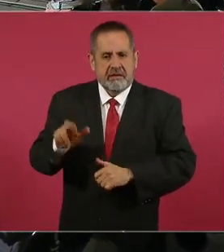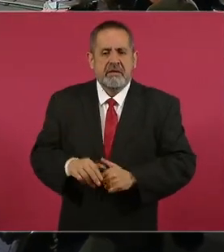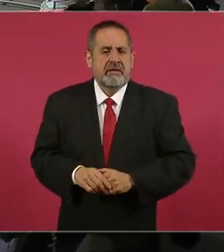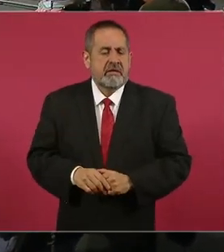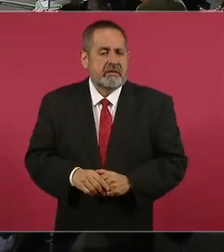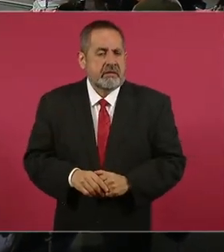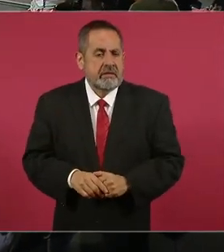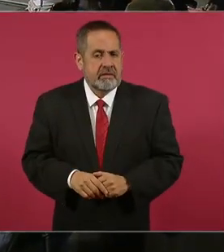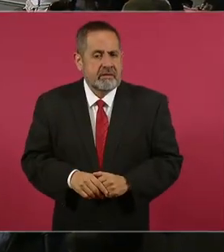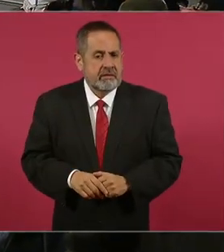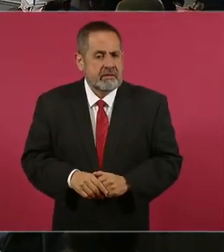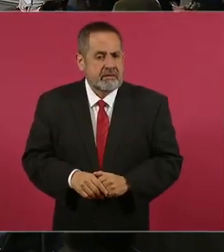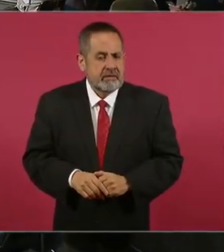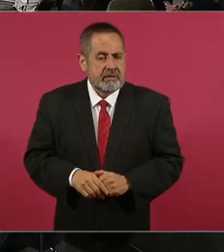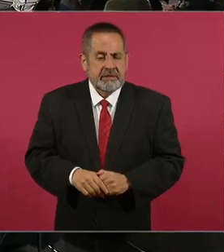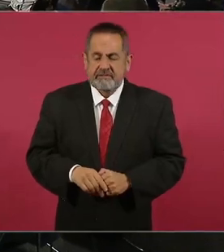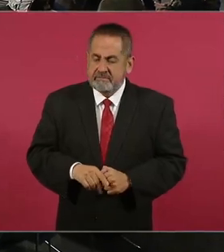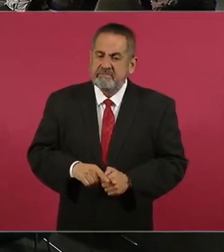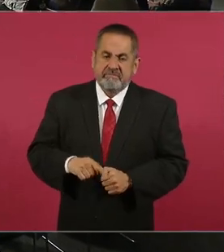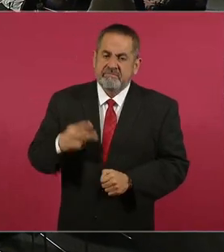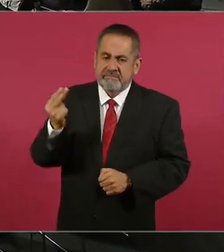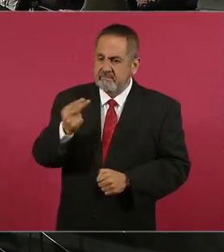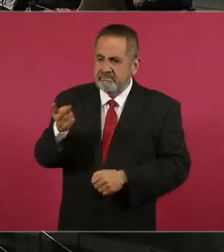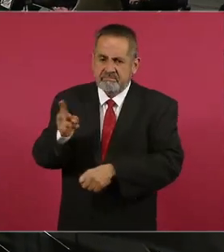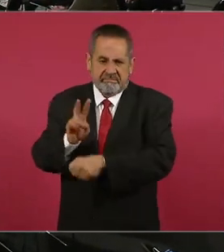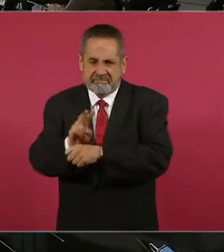porque se requería